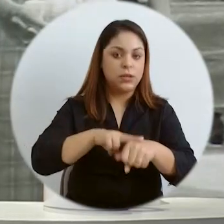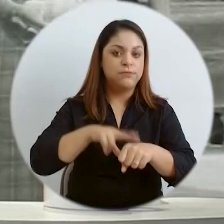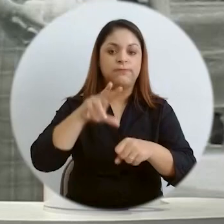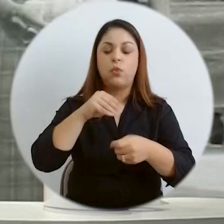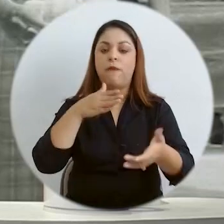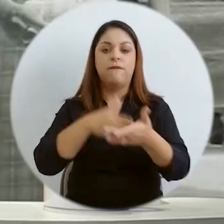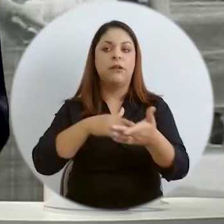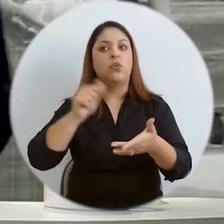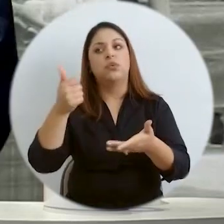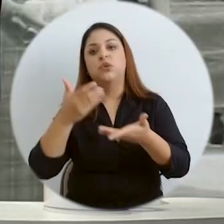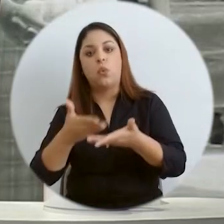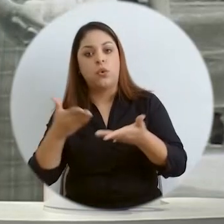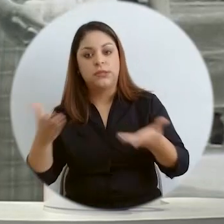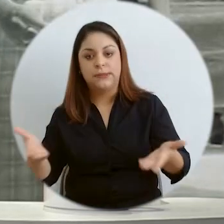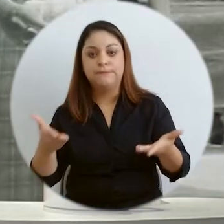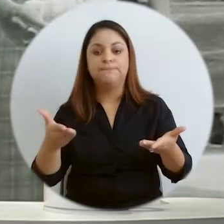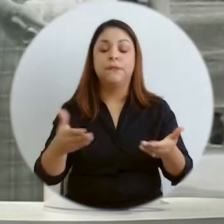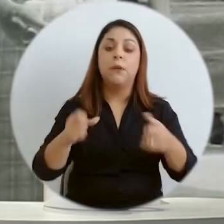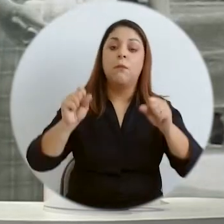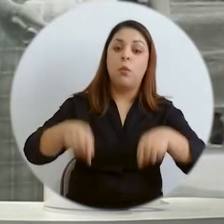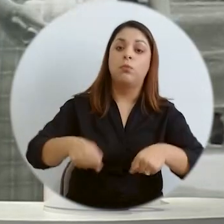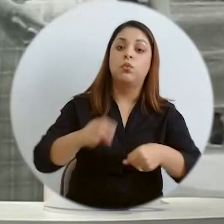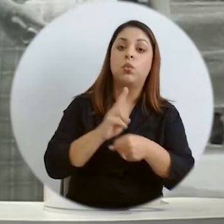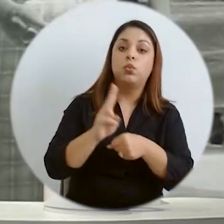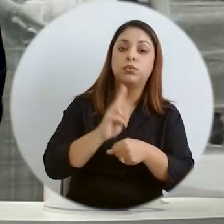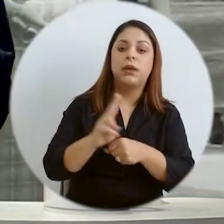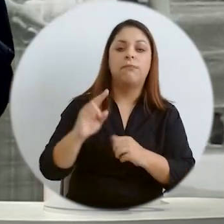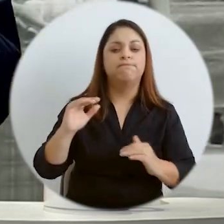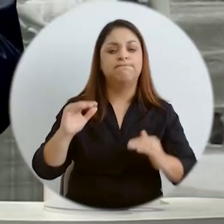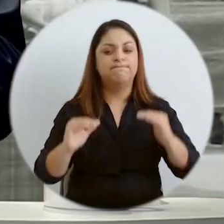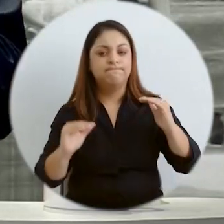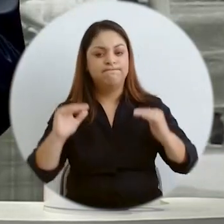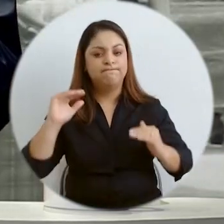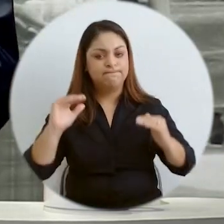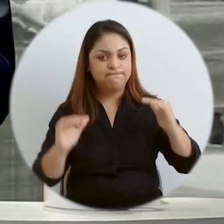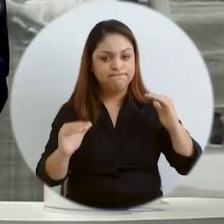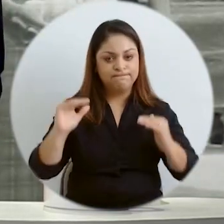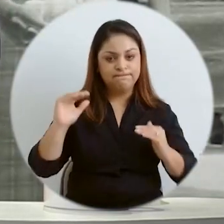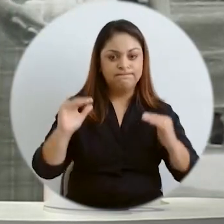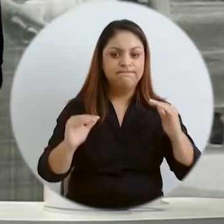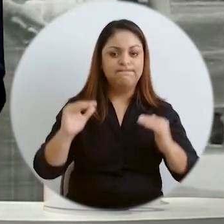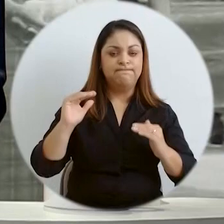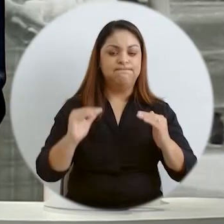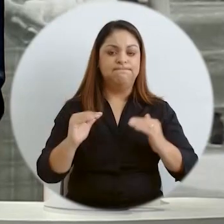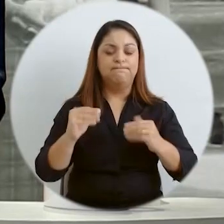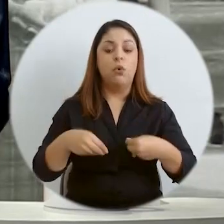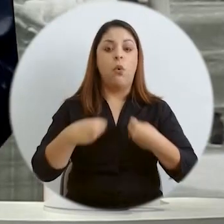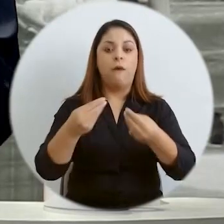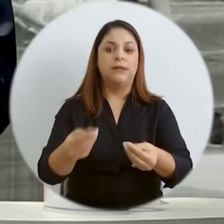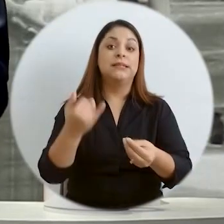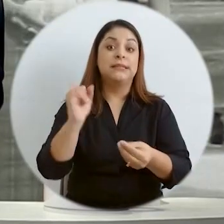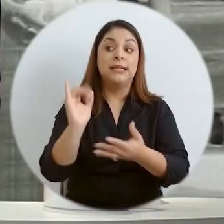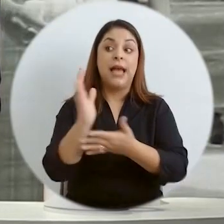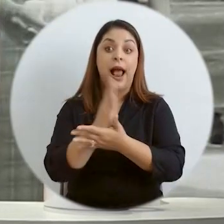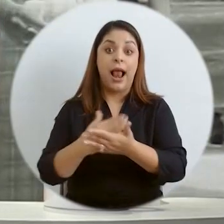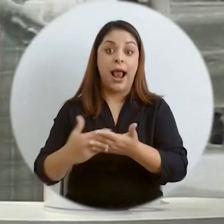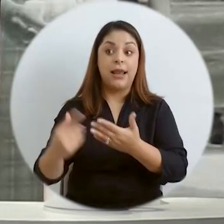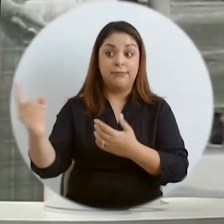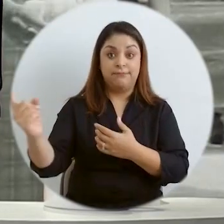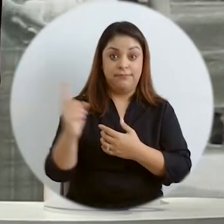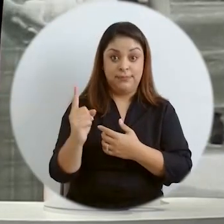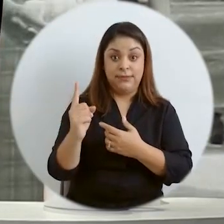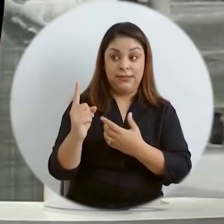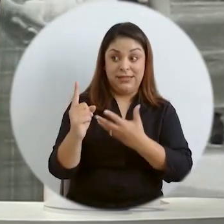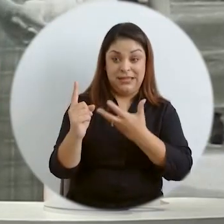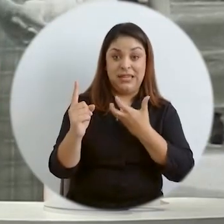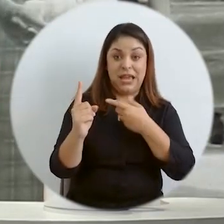afecten otras cosas y que podamos hacer un uso balanceado de ofrecerle si alguien quiere tener un campo de golf, pues que lo tenga bien verde,